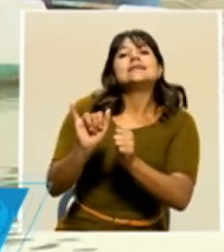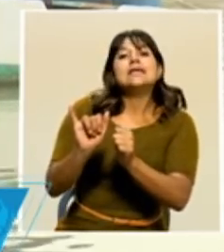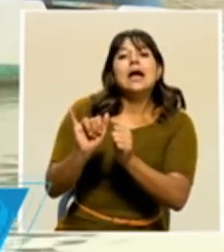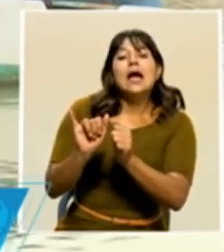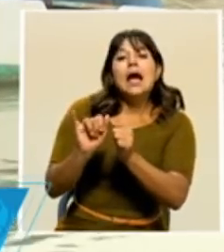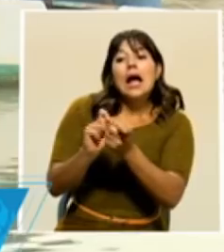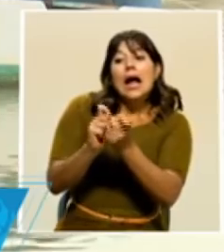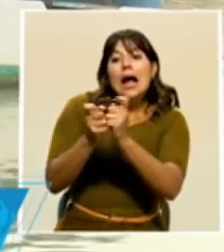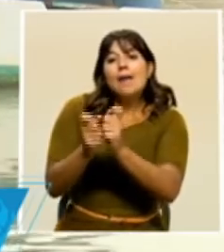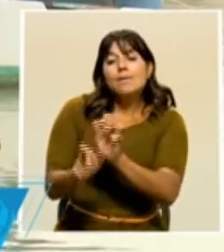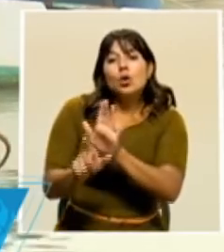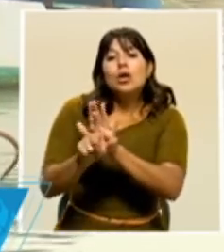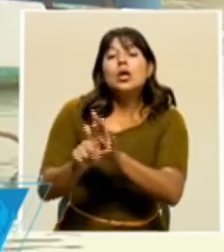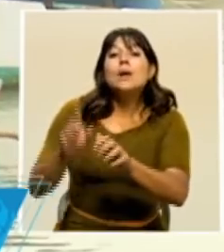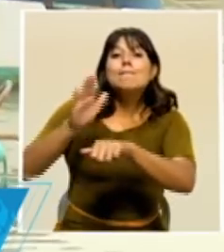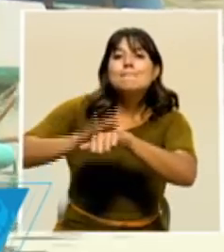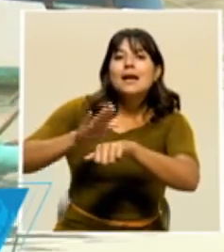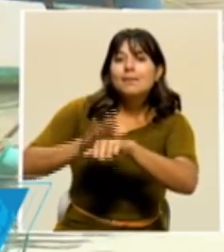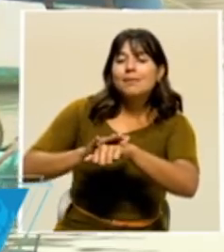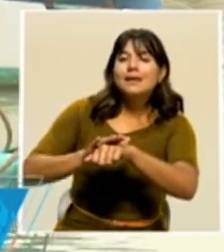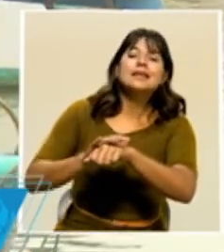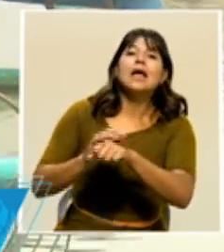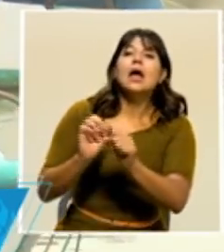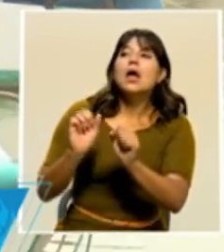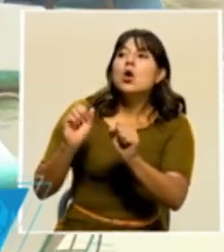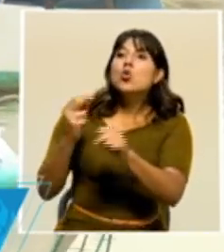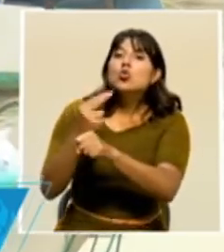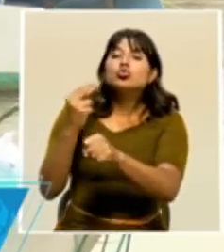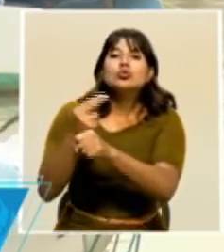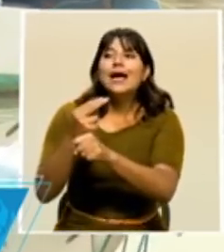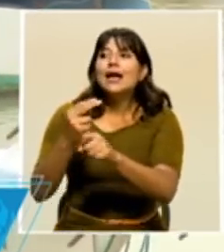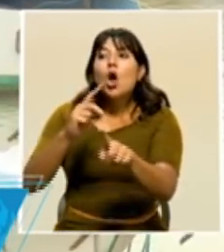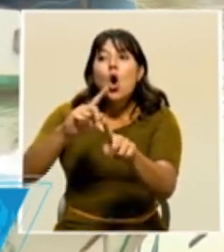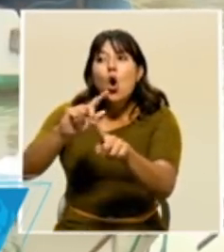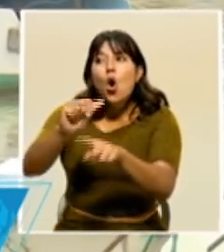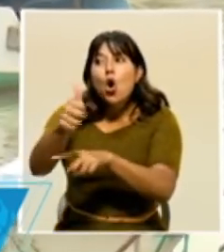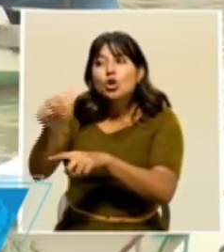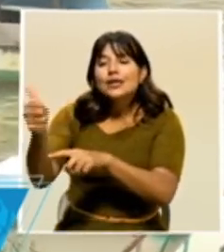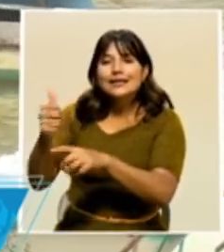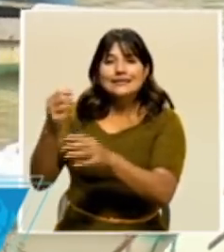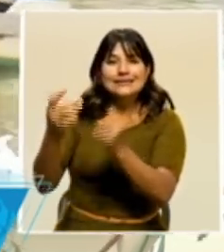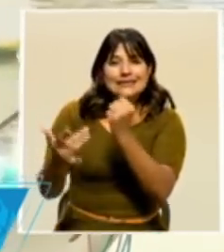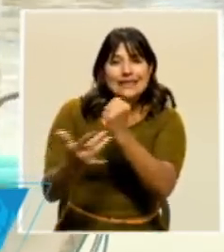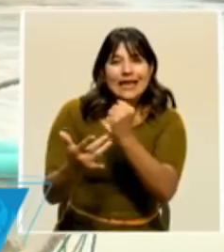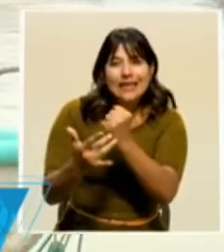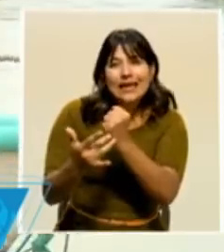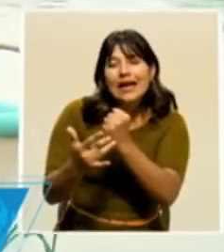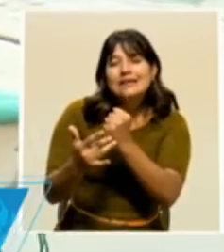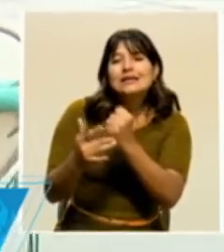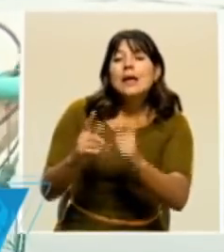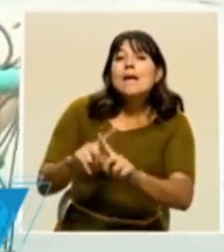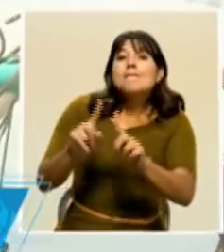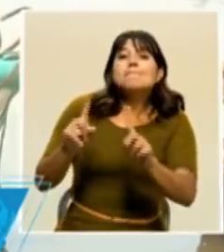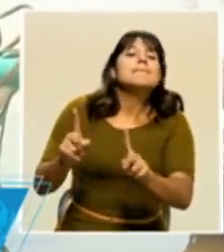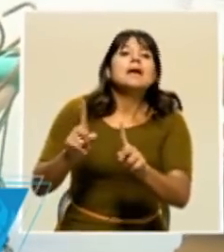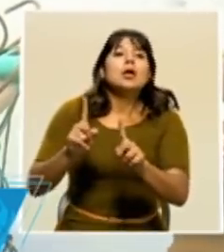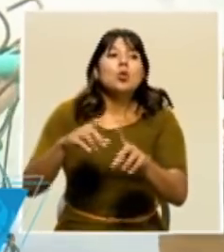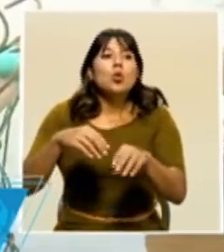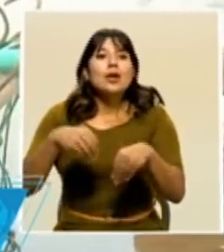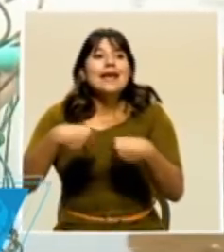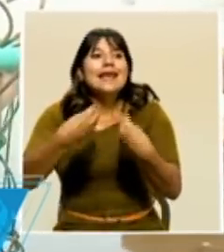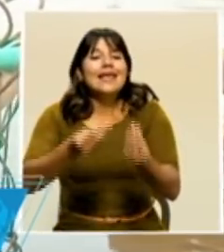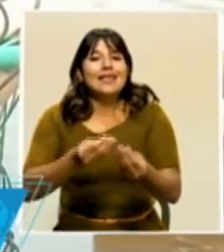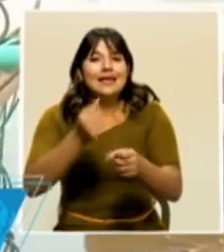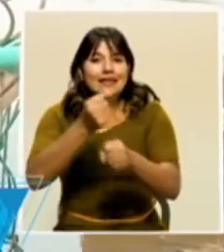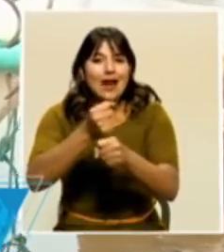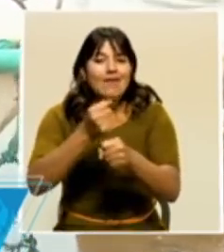otorgar licencias artesanales utilizando técnicas selectivas, pero que permitan dar empleos directos a muchas familias a lo largo